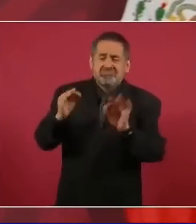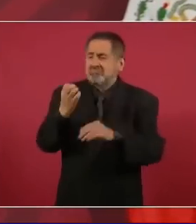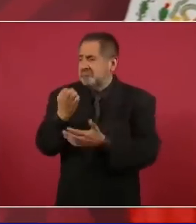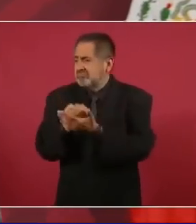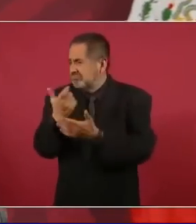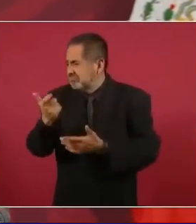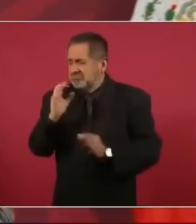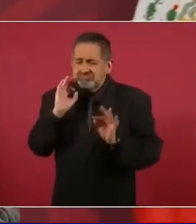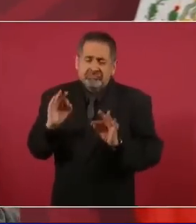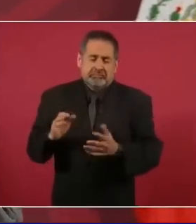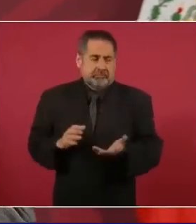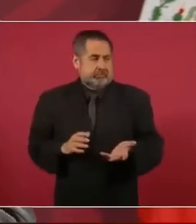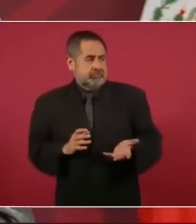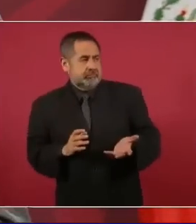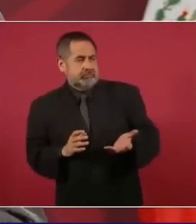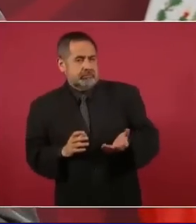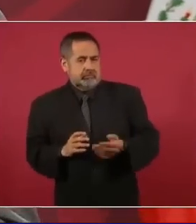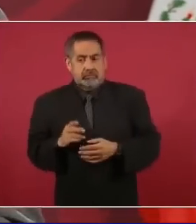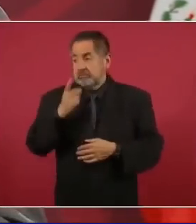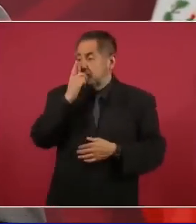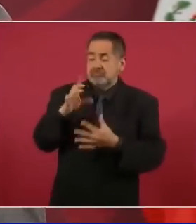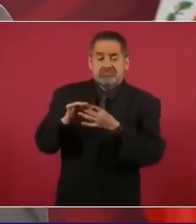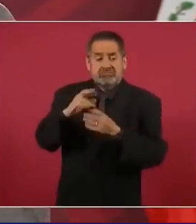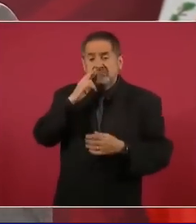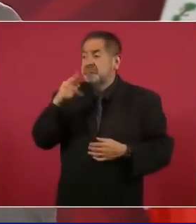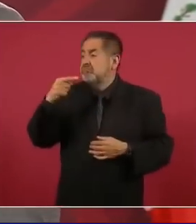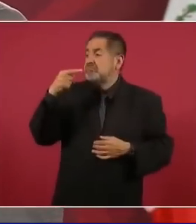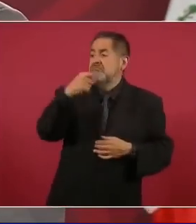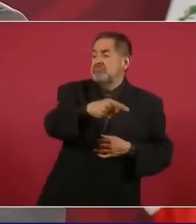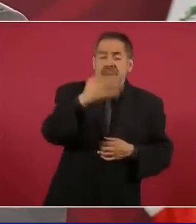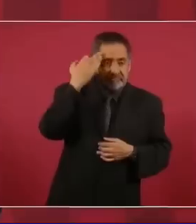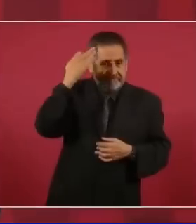no solo la educación,